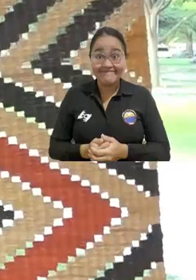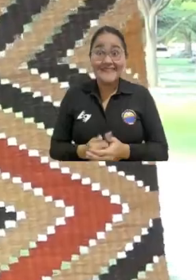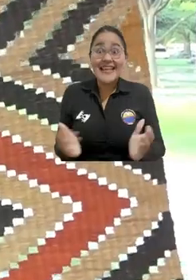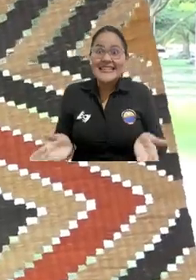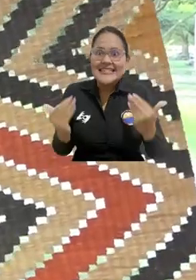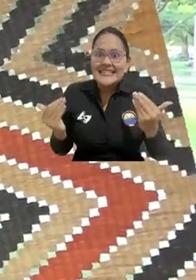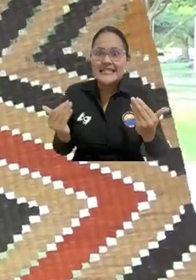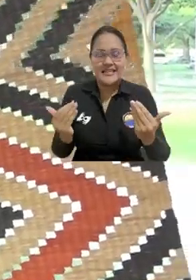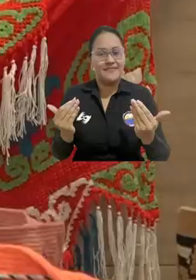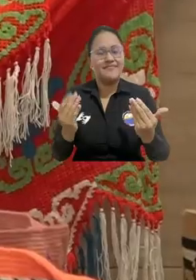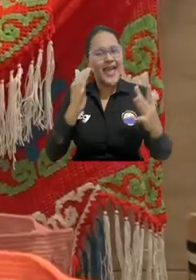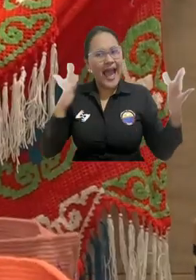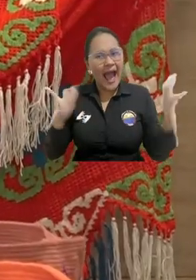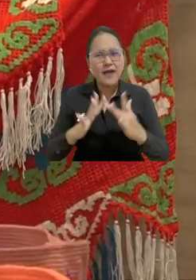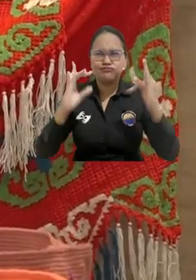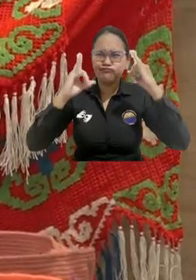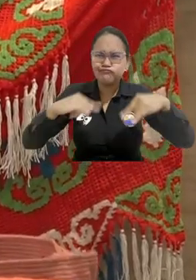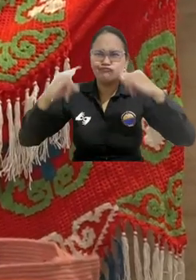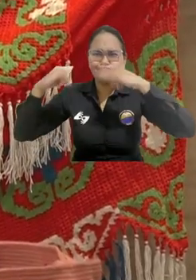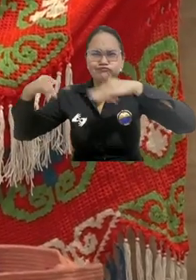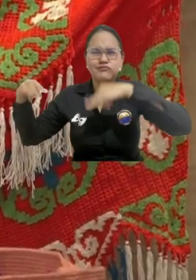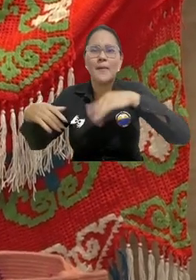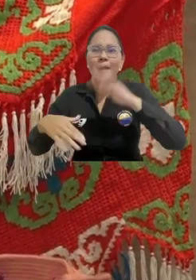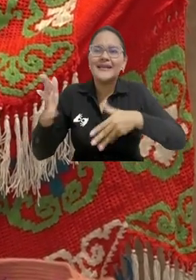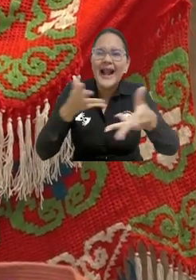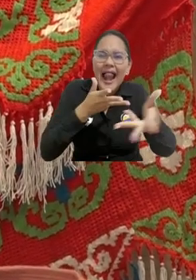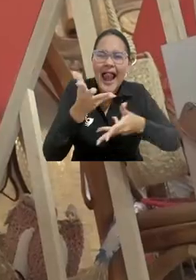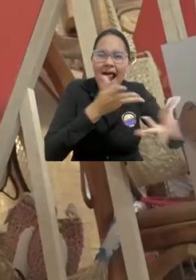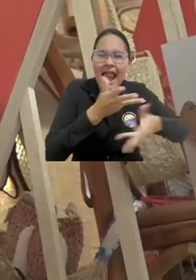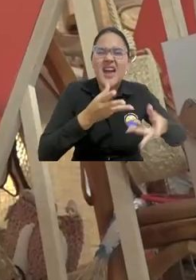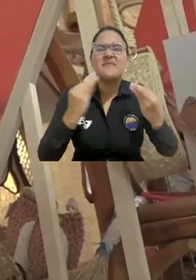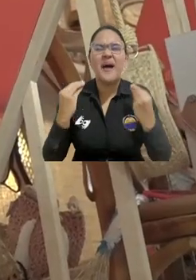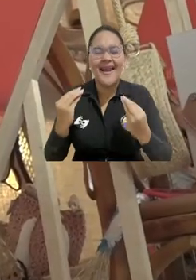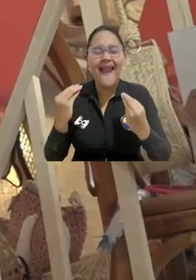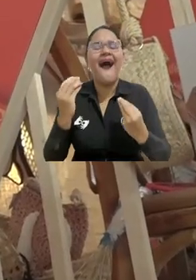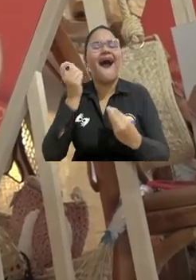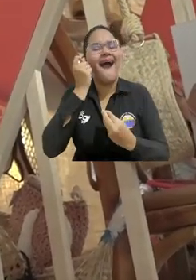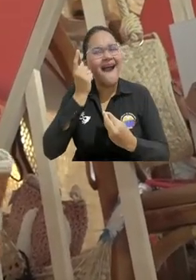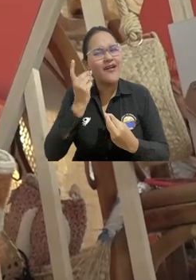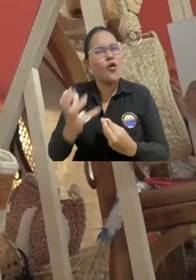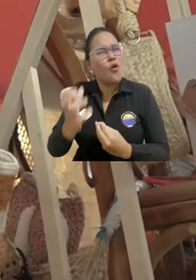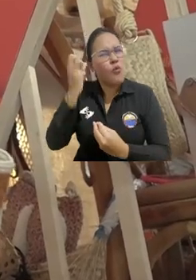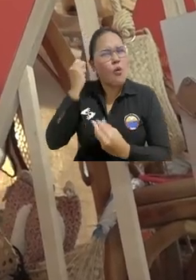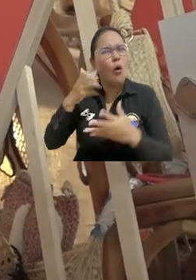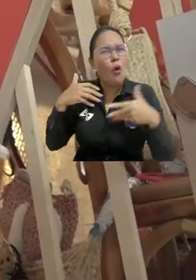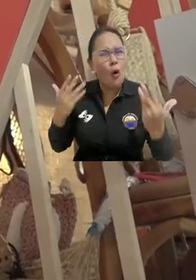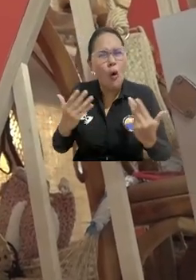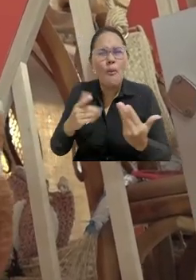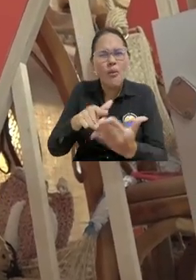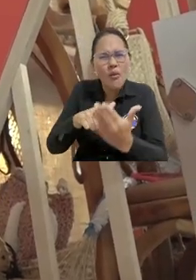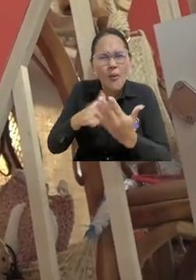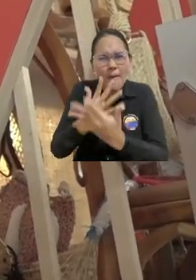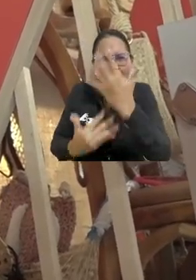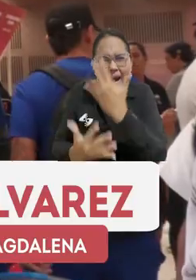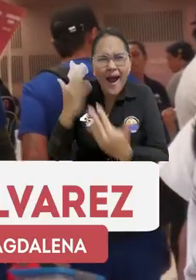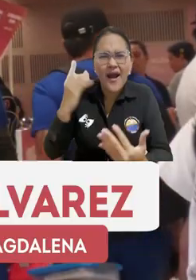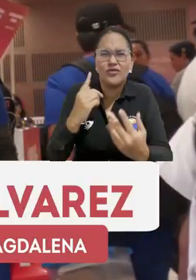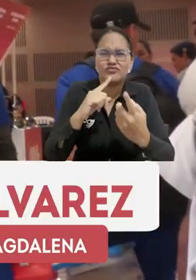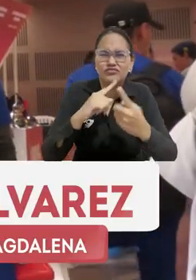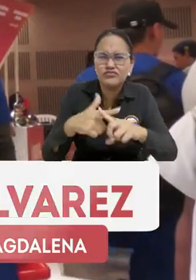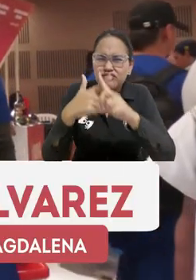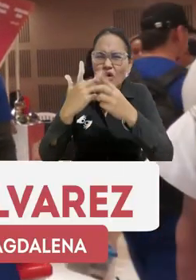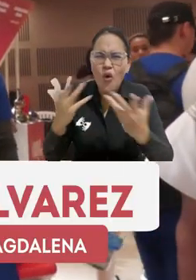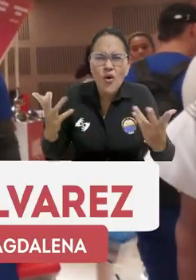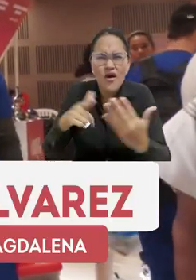conservar la memoria viva del país, presente en los saberes y en las manos de los artesanos.